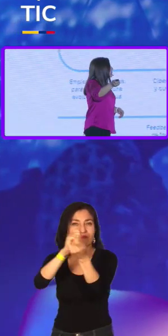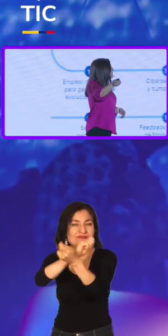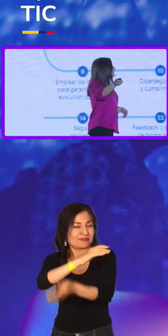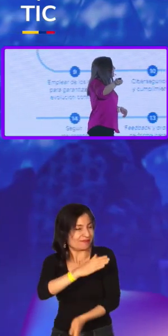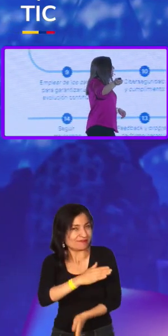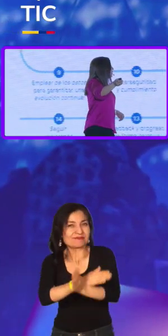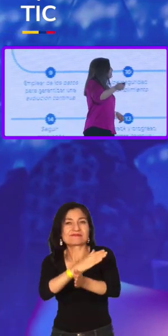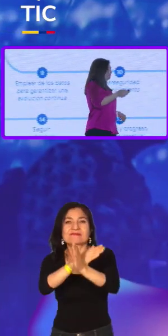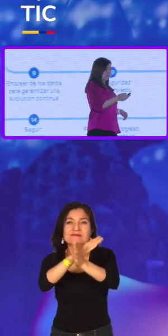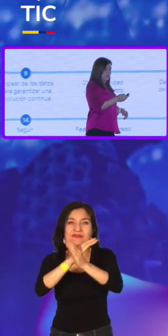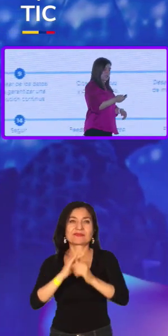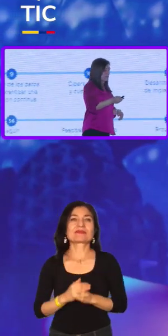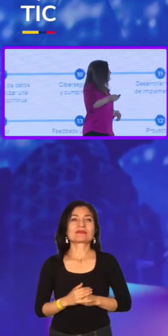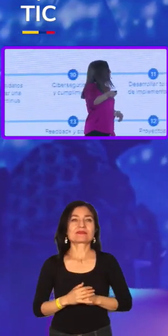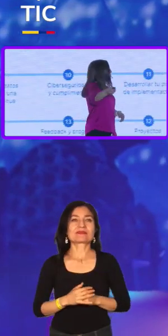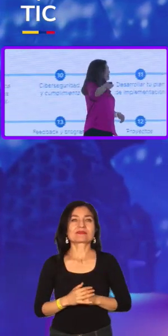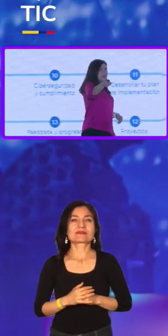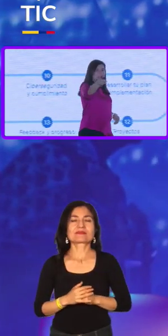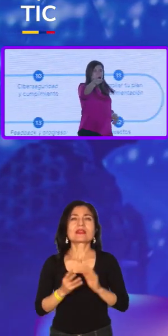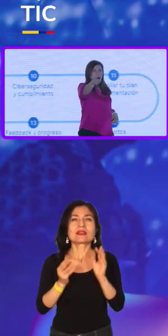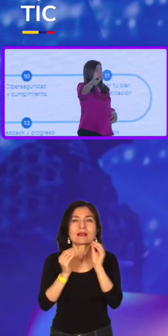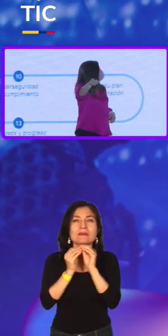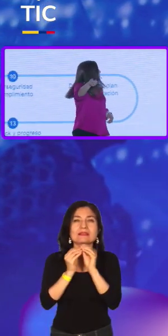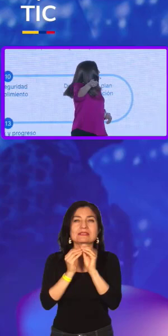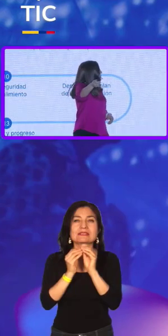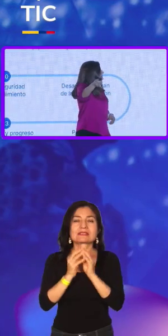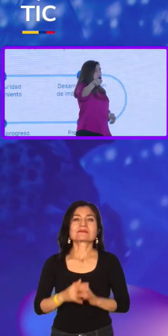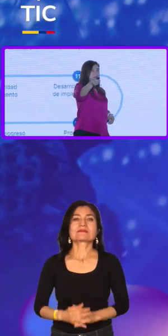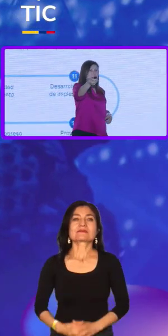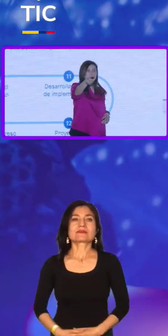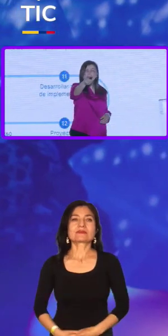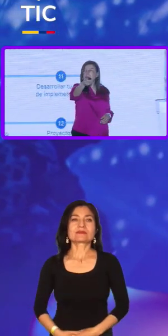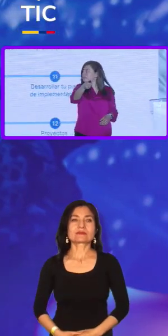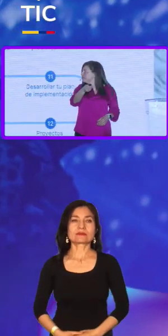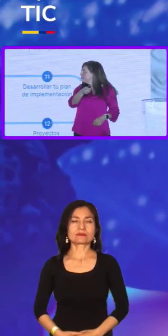Además, cuesta un poquito pasar.